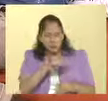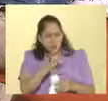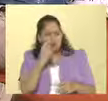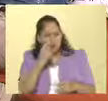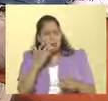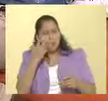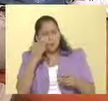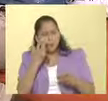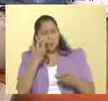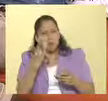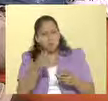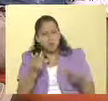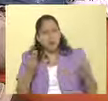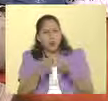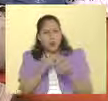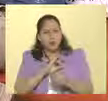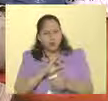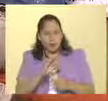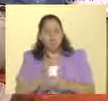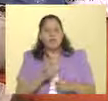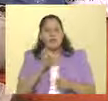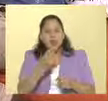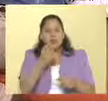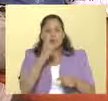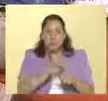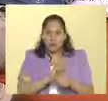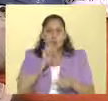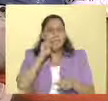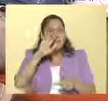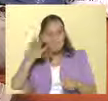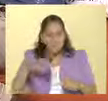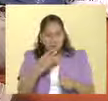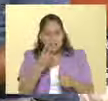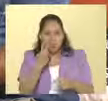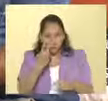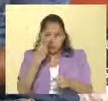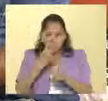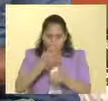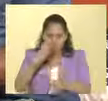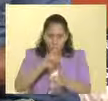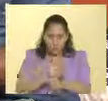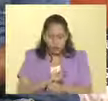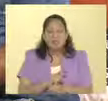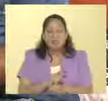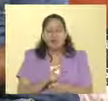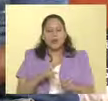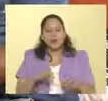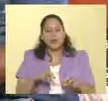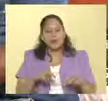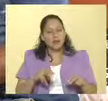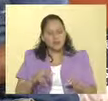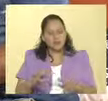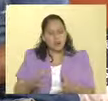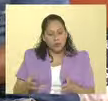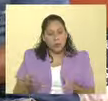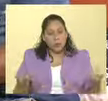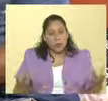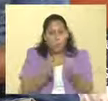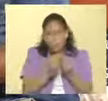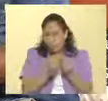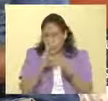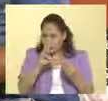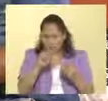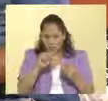del otro. Eso, por ejemplo, pasa un día. Al segundo día, caminamos un poquito más cerca, igual no, o sea, de verdad no tenerlos nunca